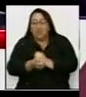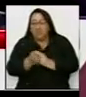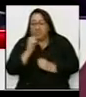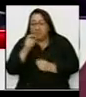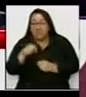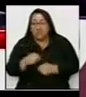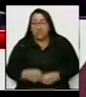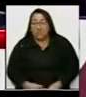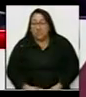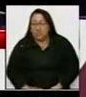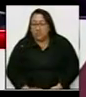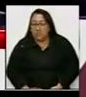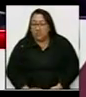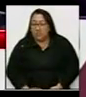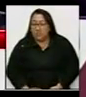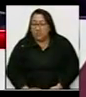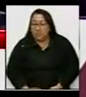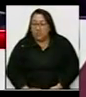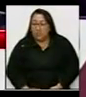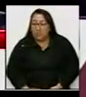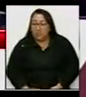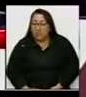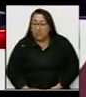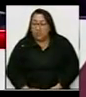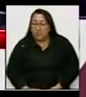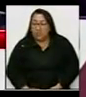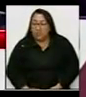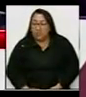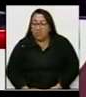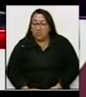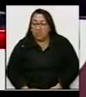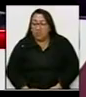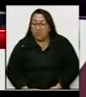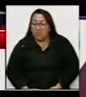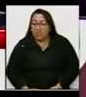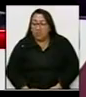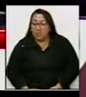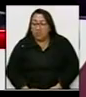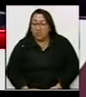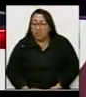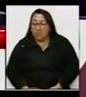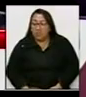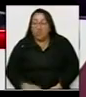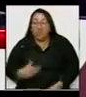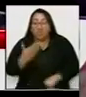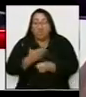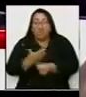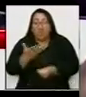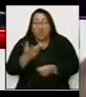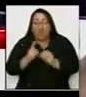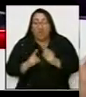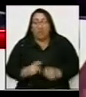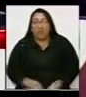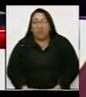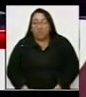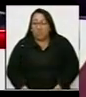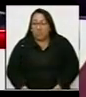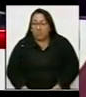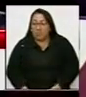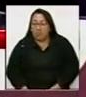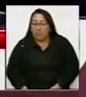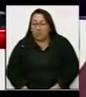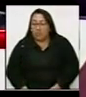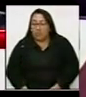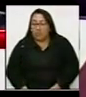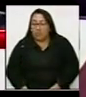ahí se podría proponer algo, ¿no? Al respecto del segundo párrafo de la tercera disposición final,